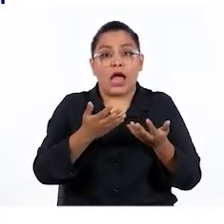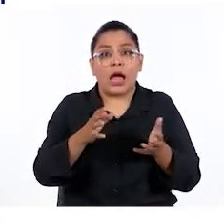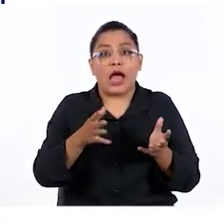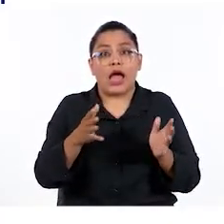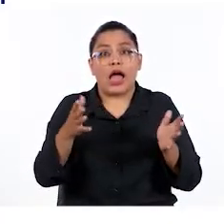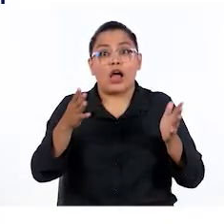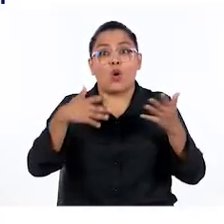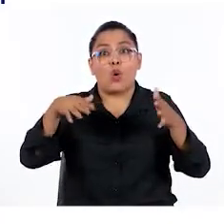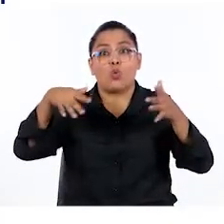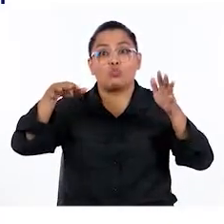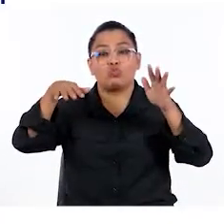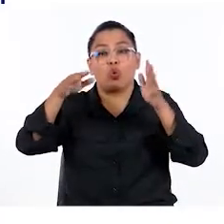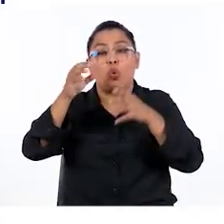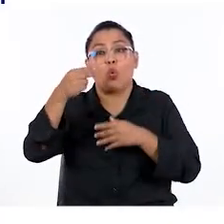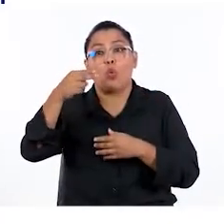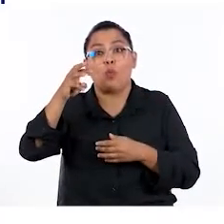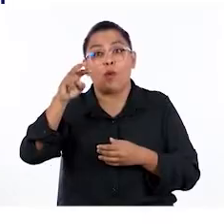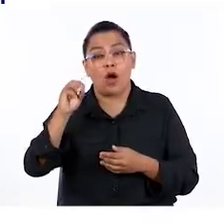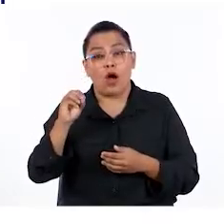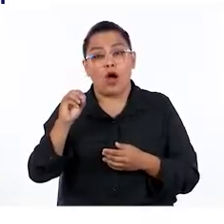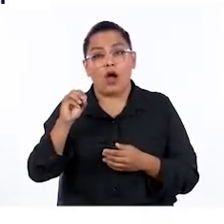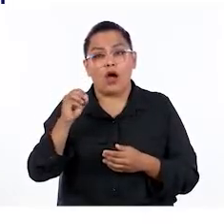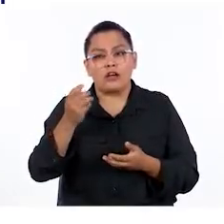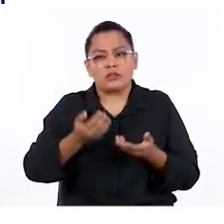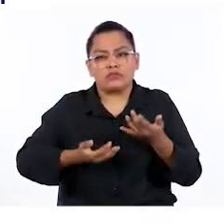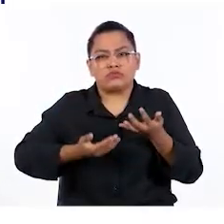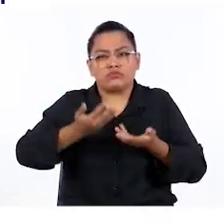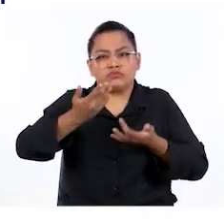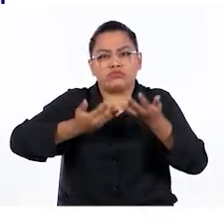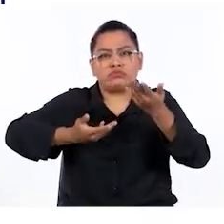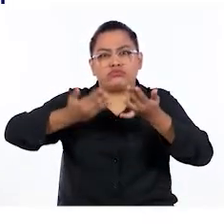decir, hacemos pasar el carbono desde una